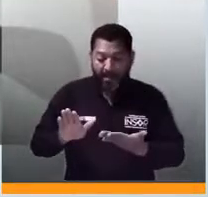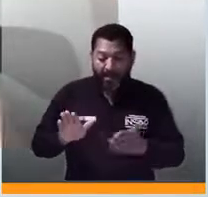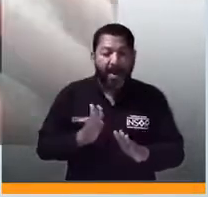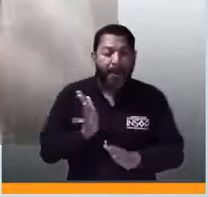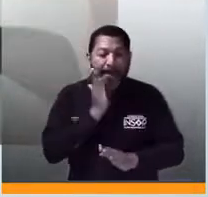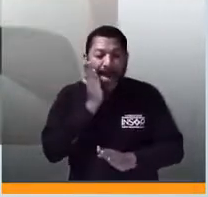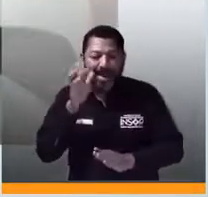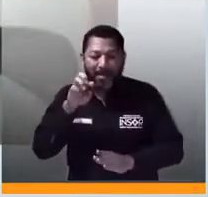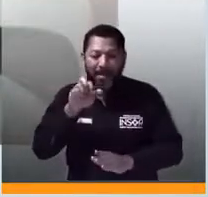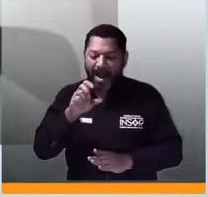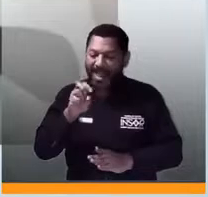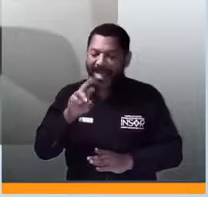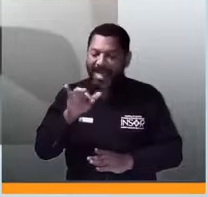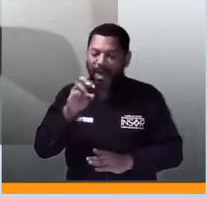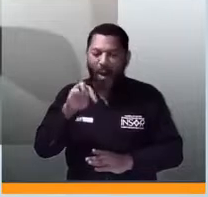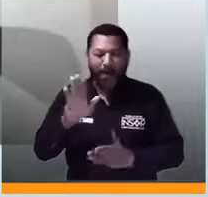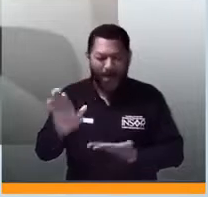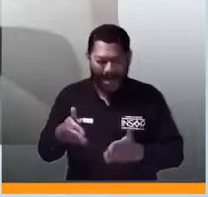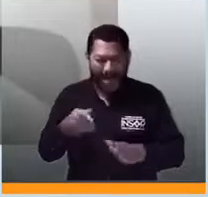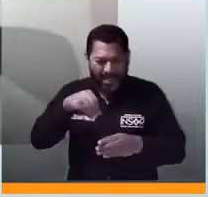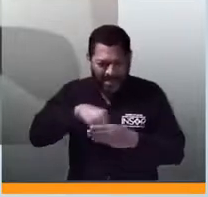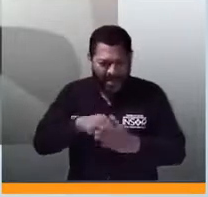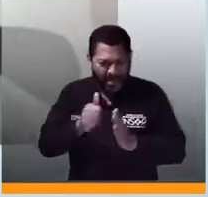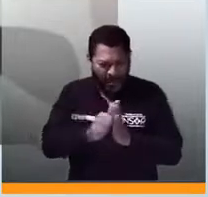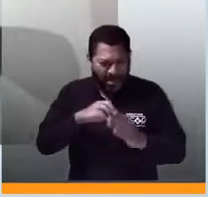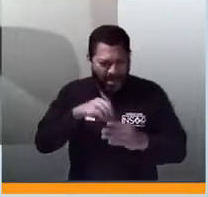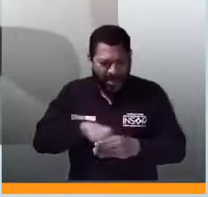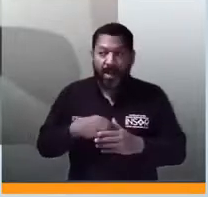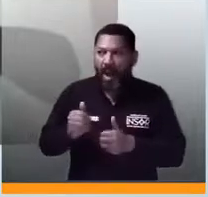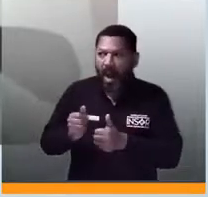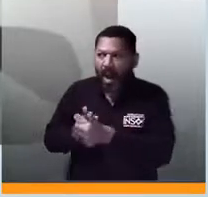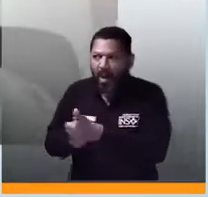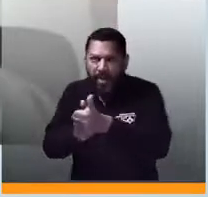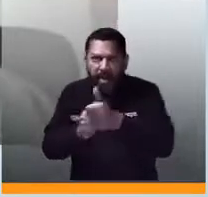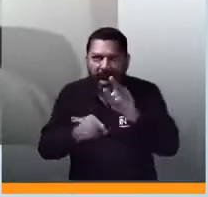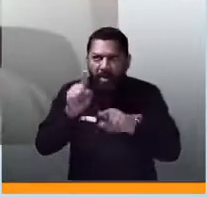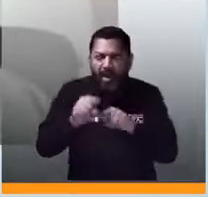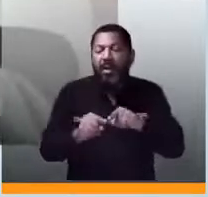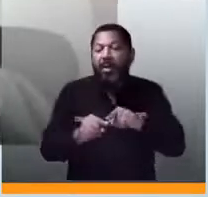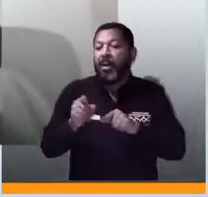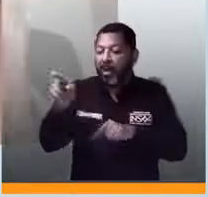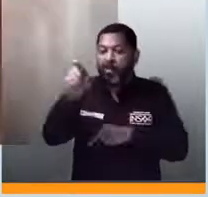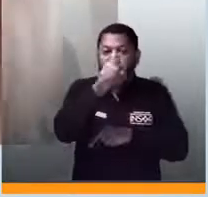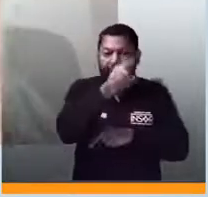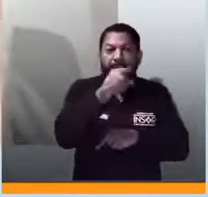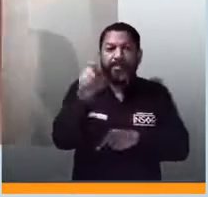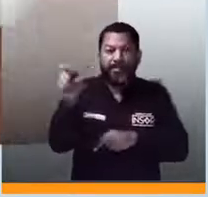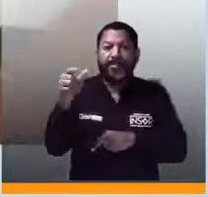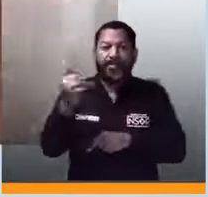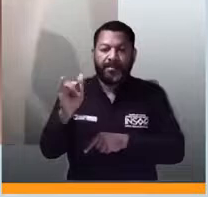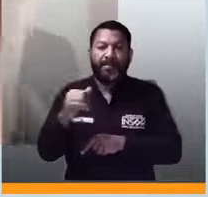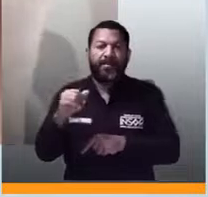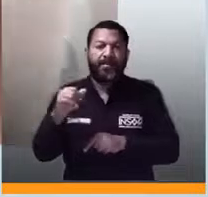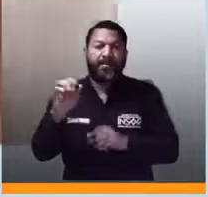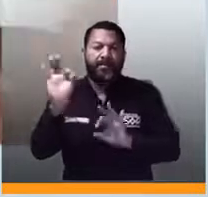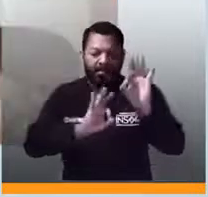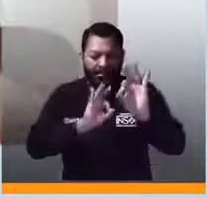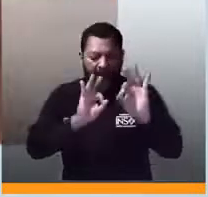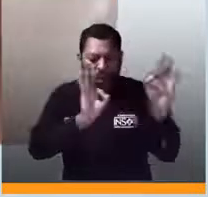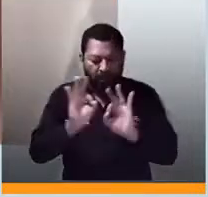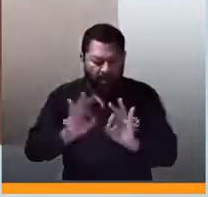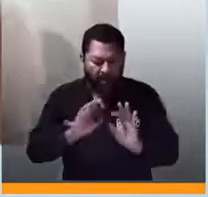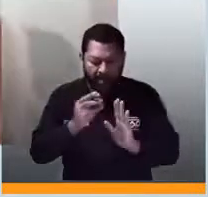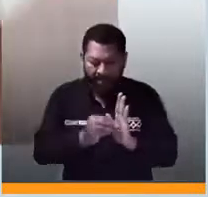que hemos acompañado en algunas, evidentemente pues han tenido como estos derroteros: